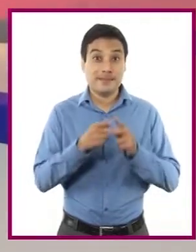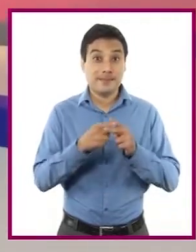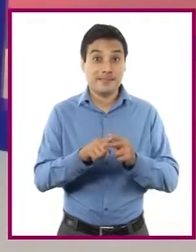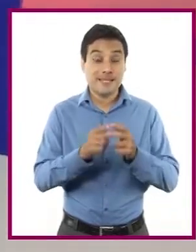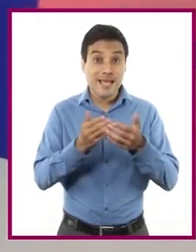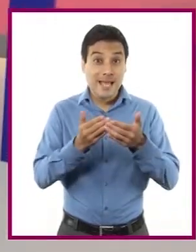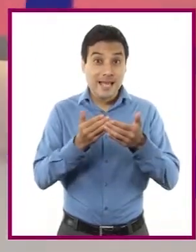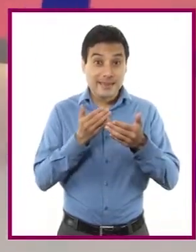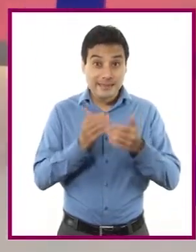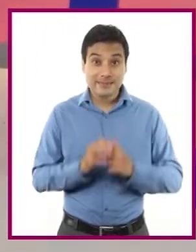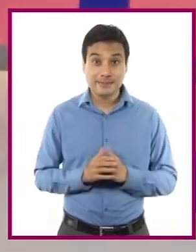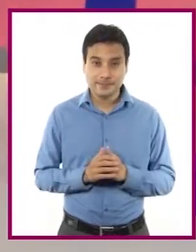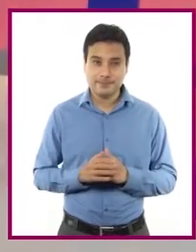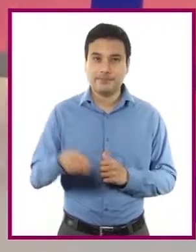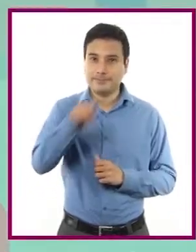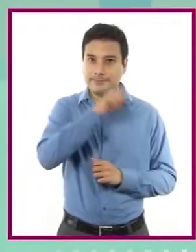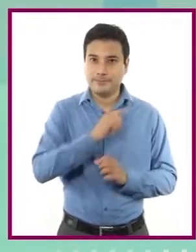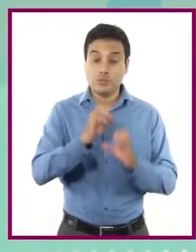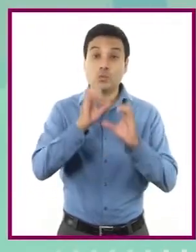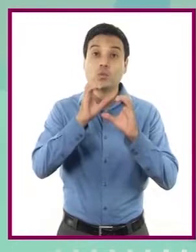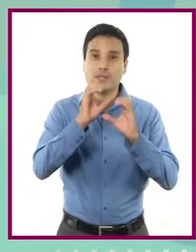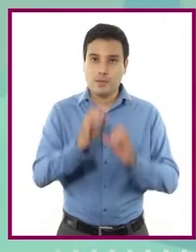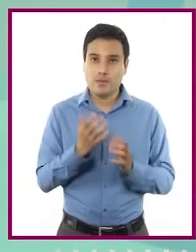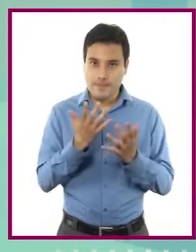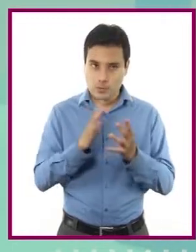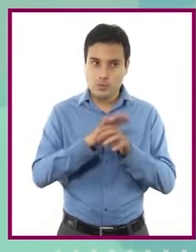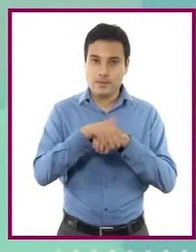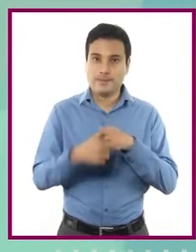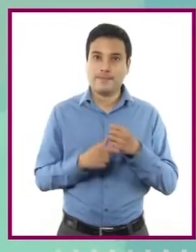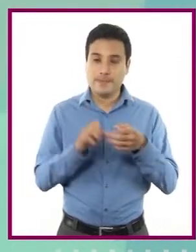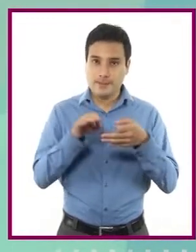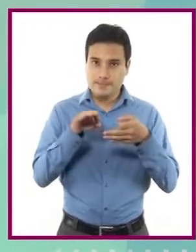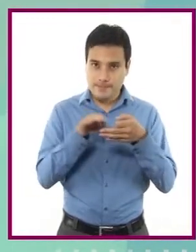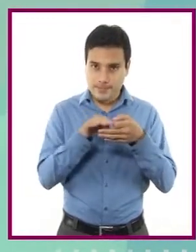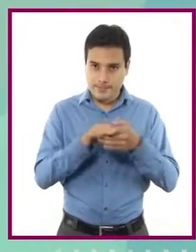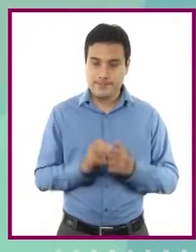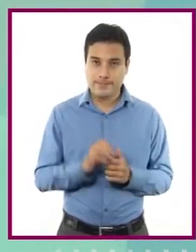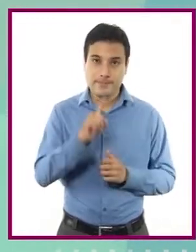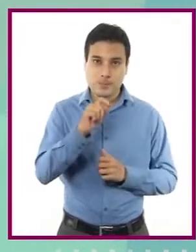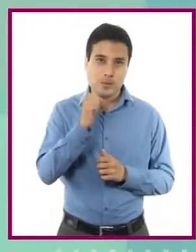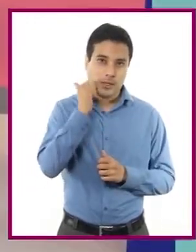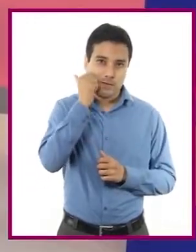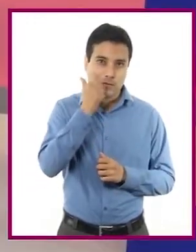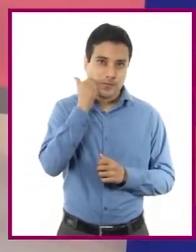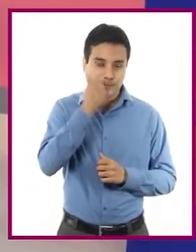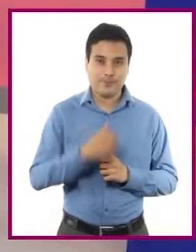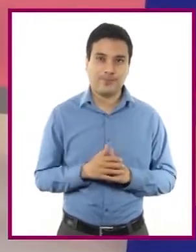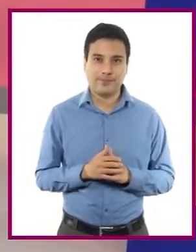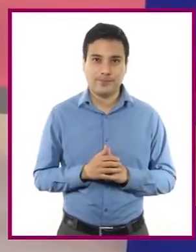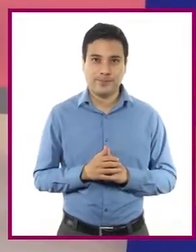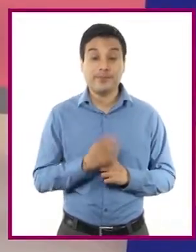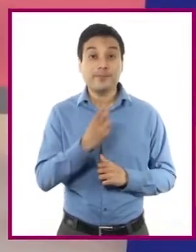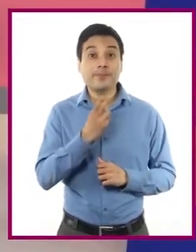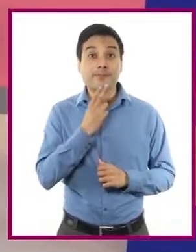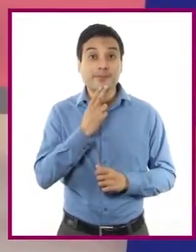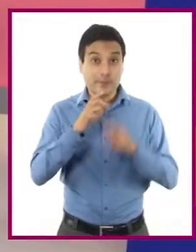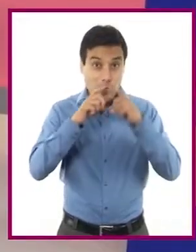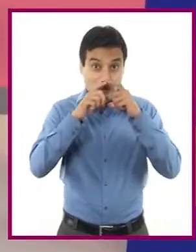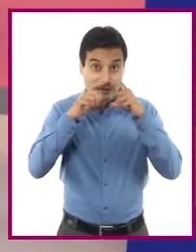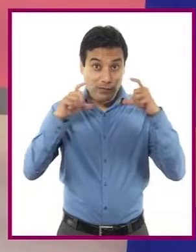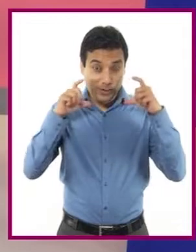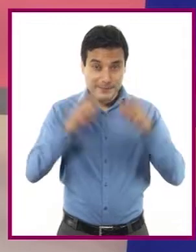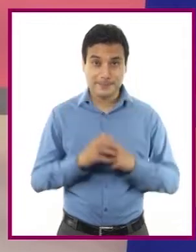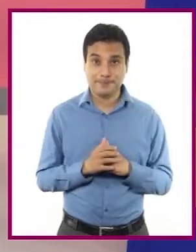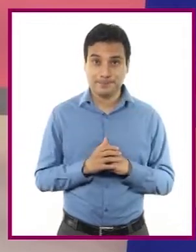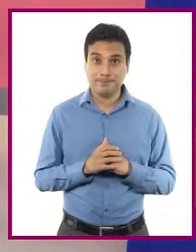les recuerdo que debemos seguir cuidándonos, lavando frecuentemente nuestras manos con agua y abundante jabón, usando el cubrebocas adecuadamente,